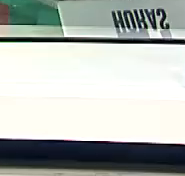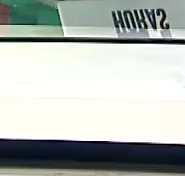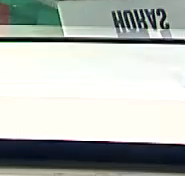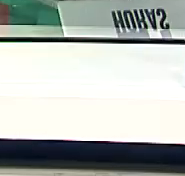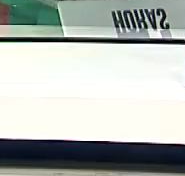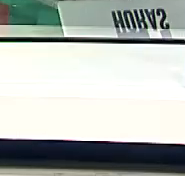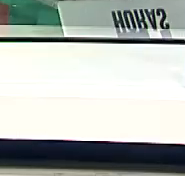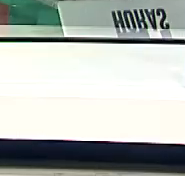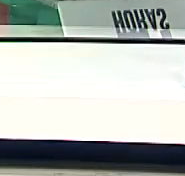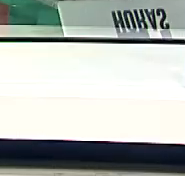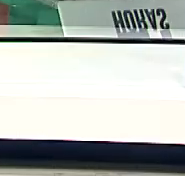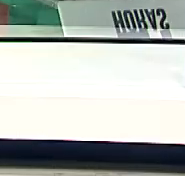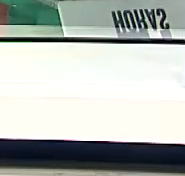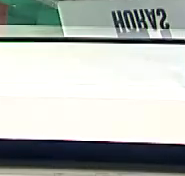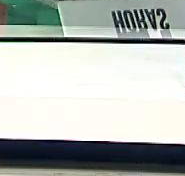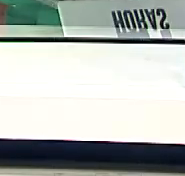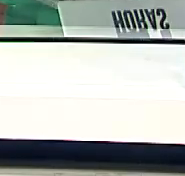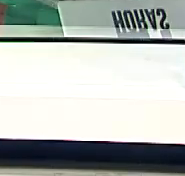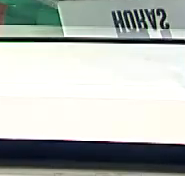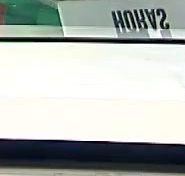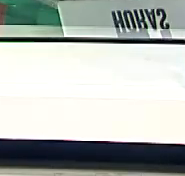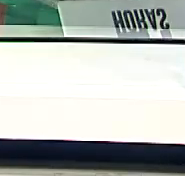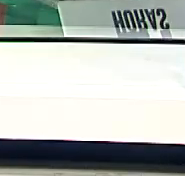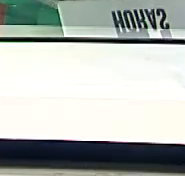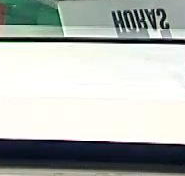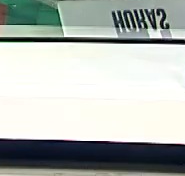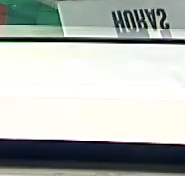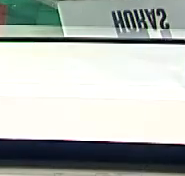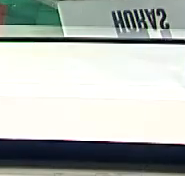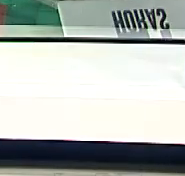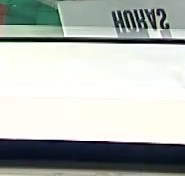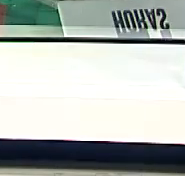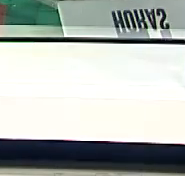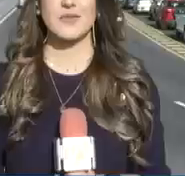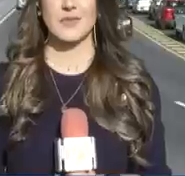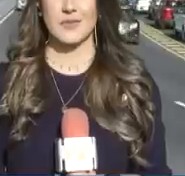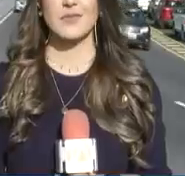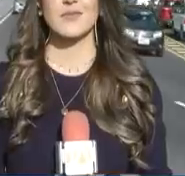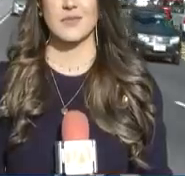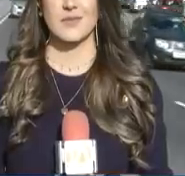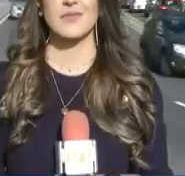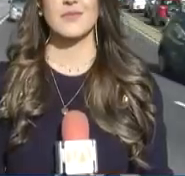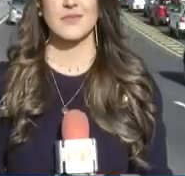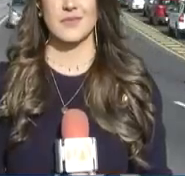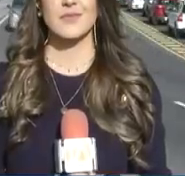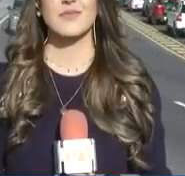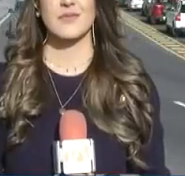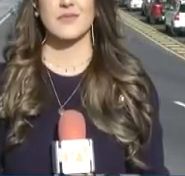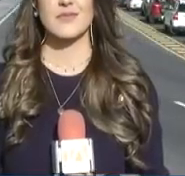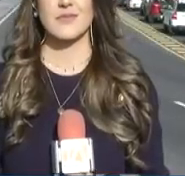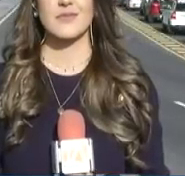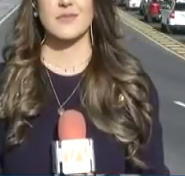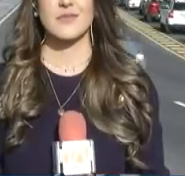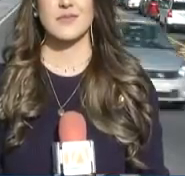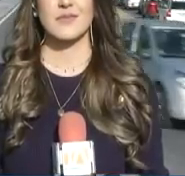controles, hay controles. Vamos entonces en estos momentos a saludar con nuestras compañeras, ellas ya están en exteriores para